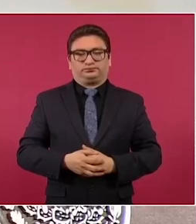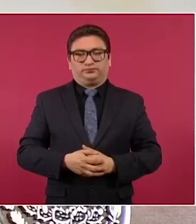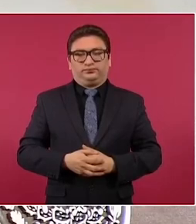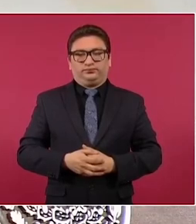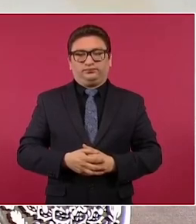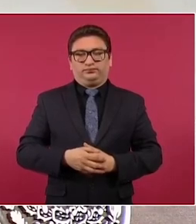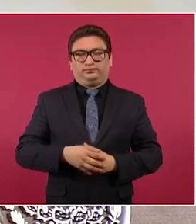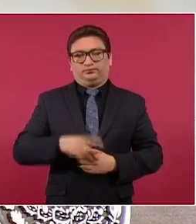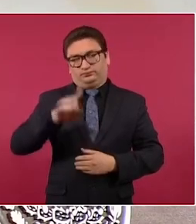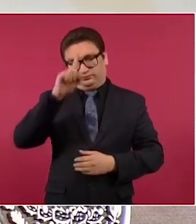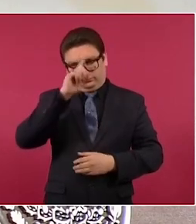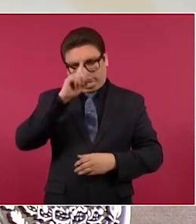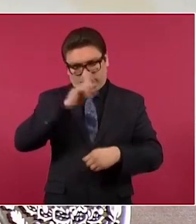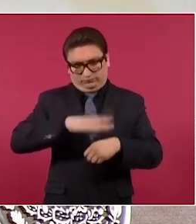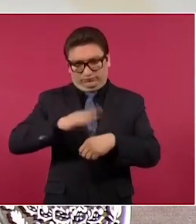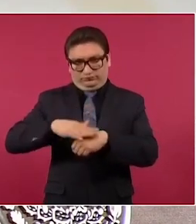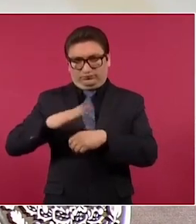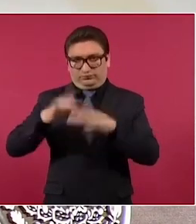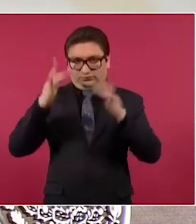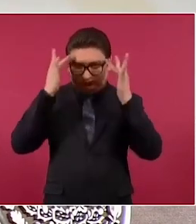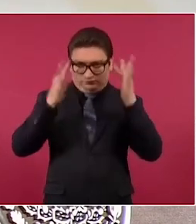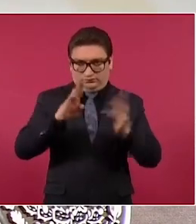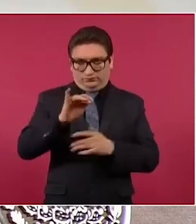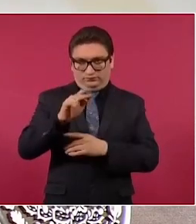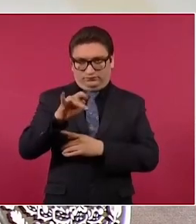la recomendación de San Benito.